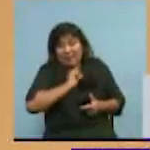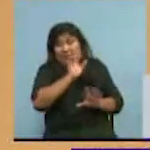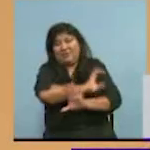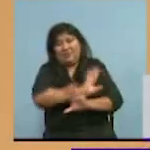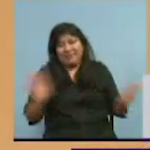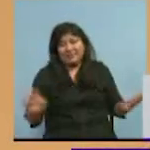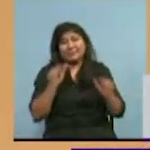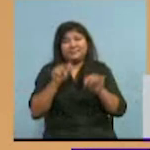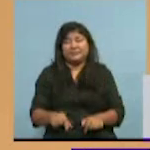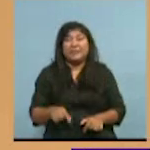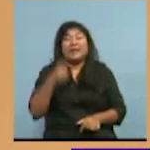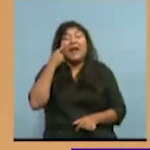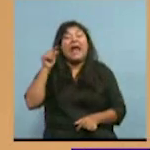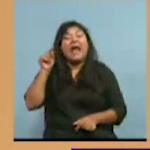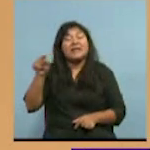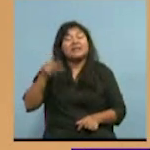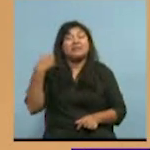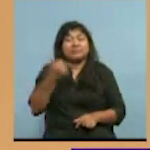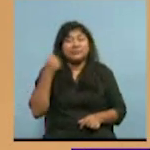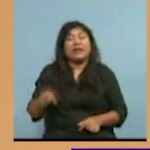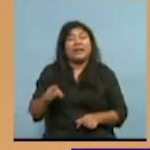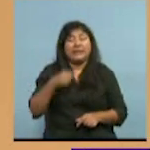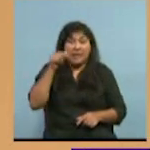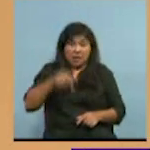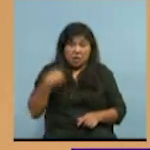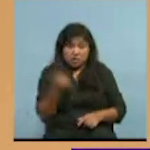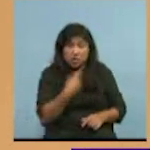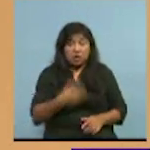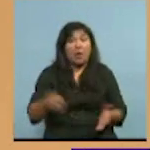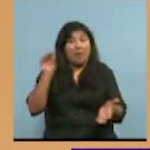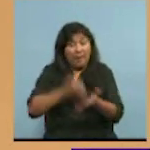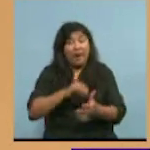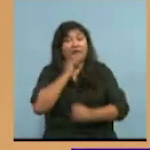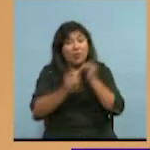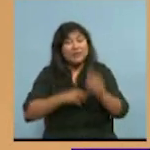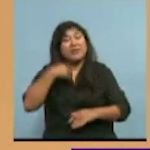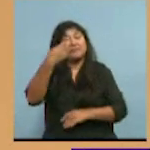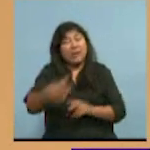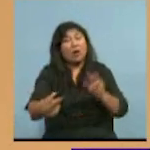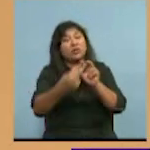reencontramos el próximo viernes para seguir analizando la actualidad de la provincia de Jujuy.